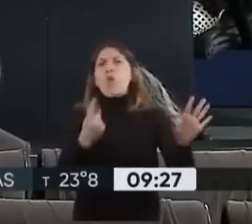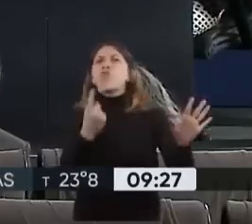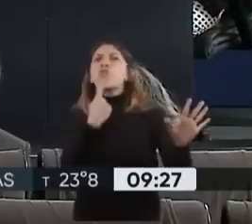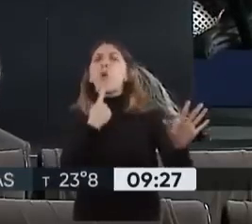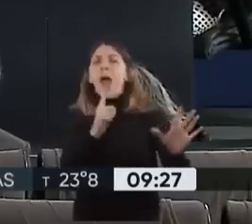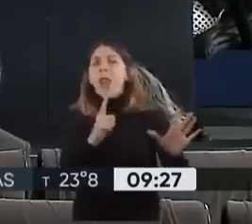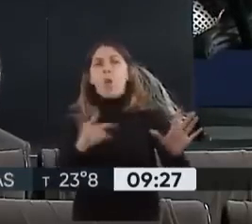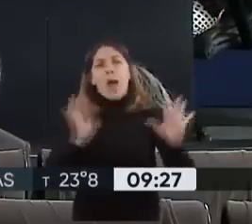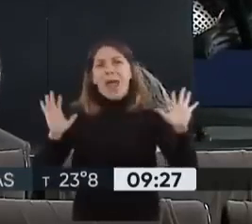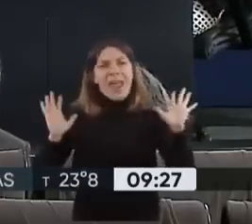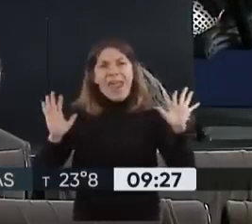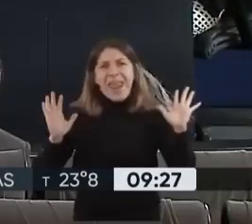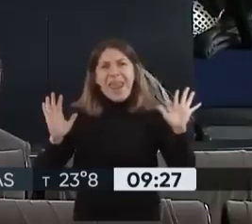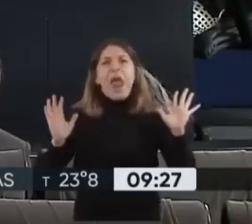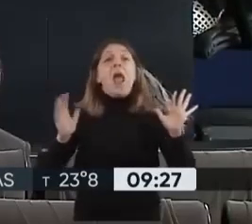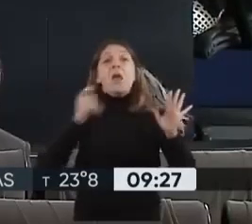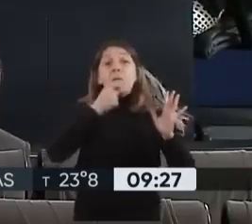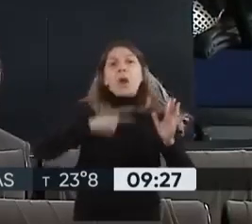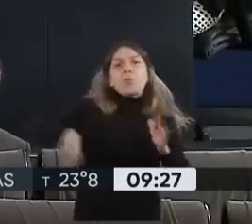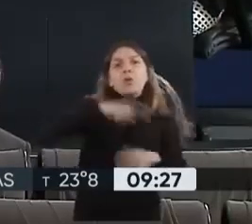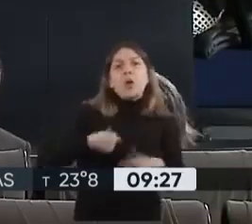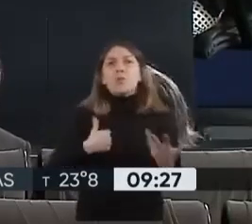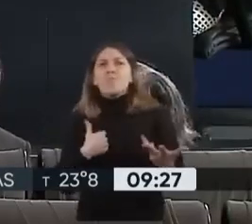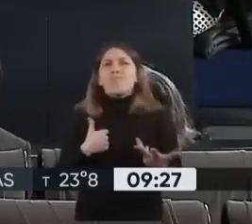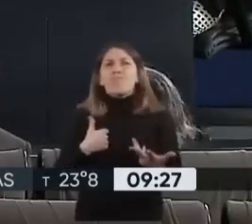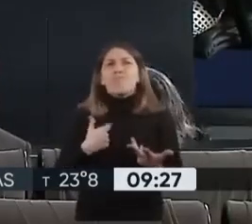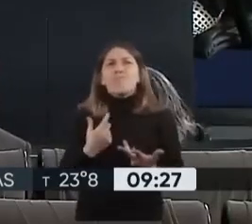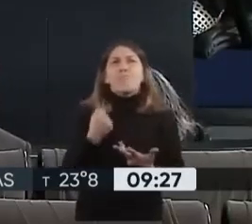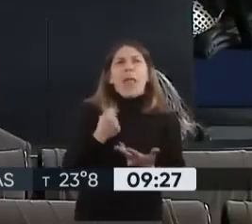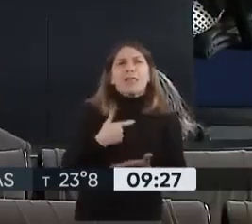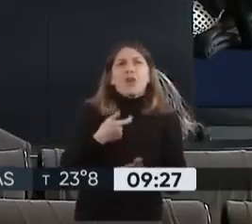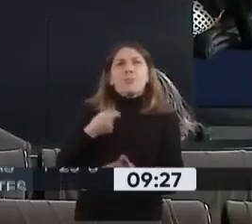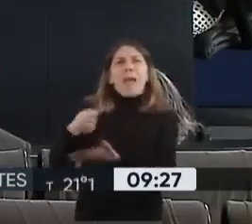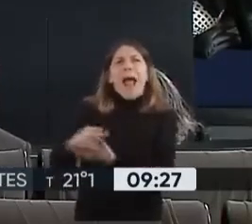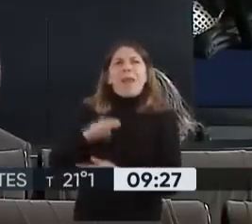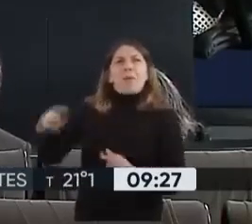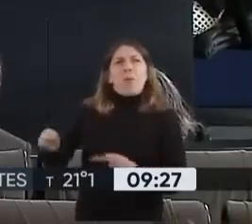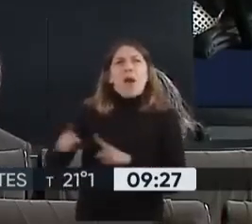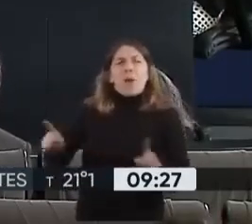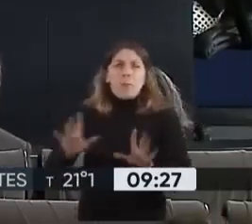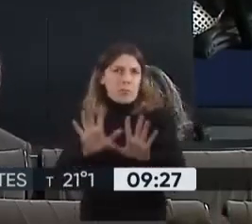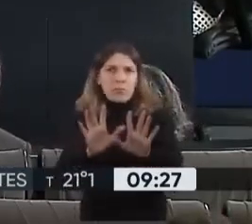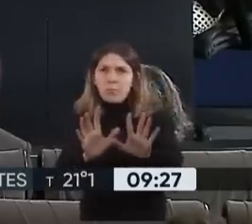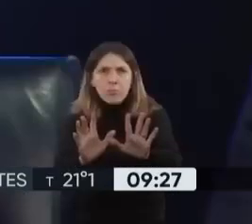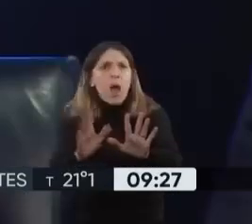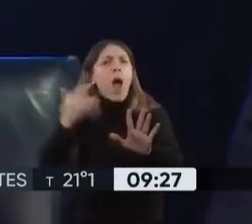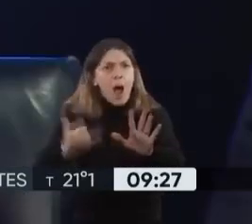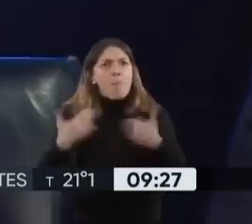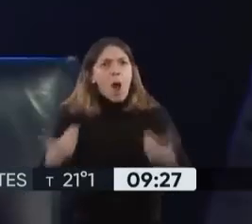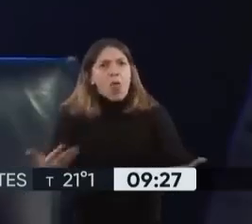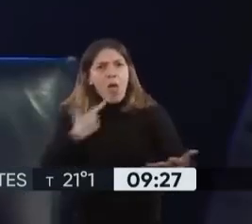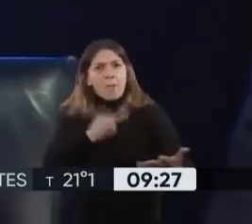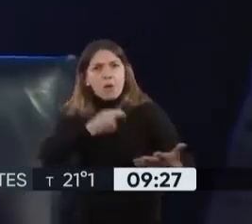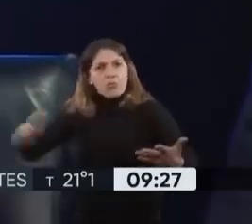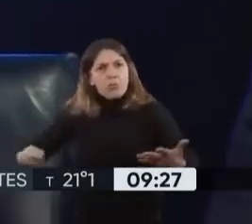que nosotros vayamos a hacer el pago de que no podamos cumplir con nuestras obligaciones en materia en pesos esto lo